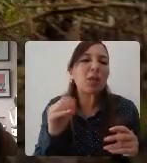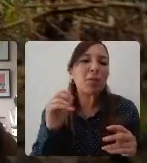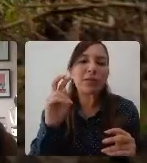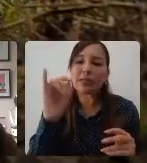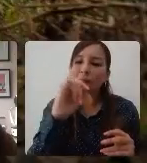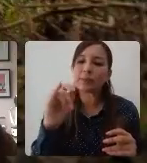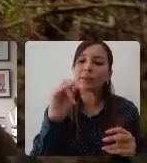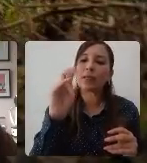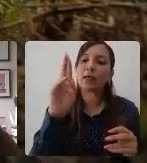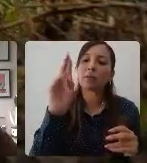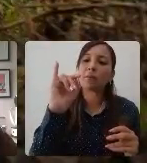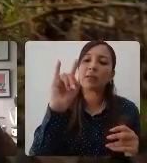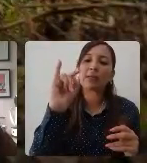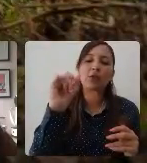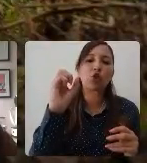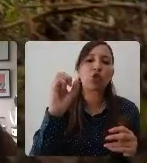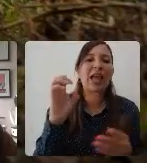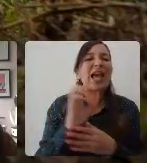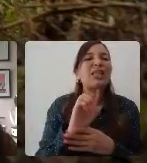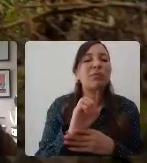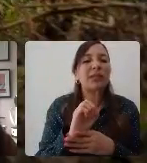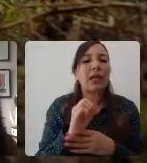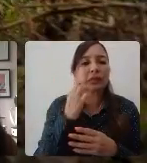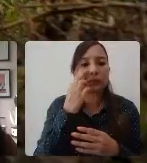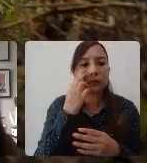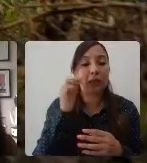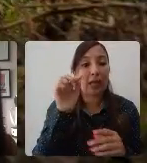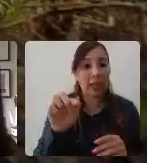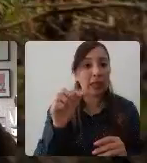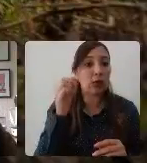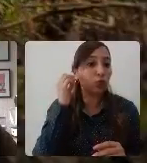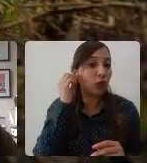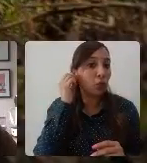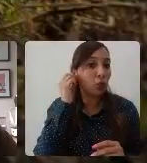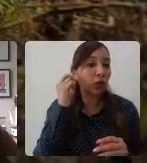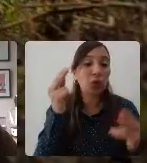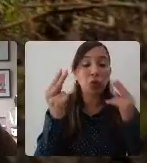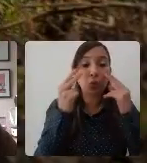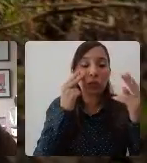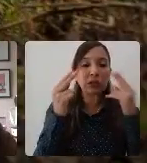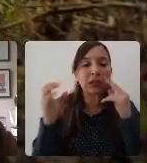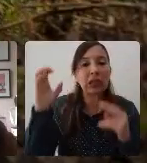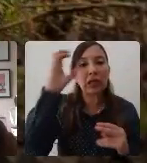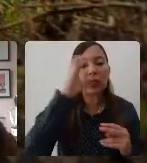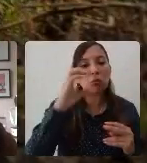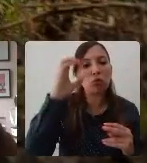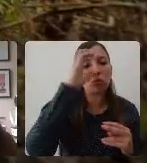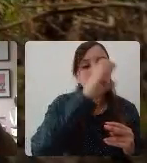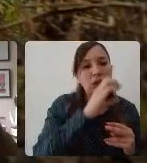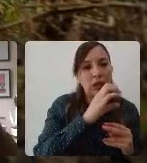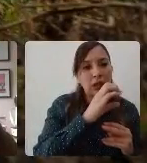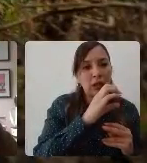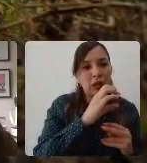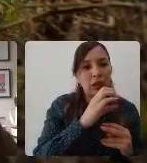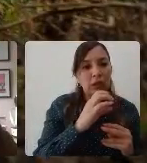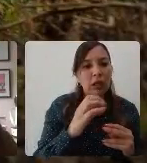turoperadores especializados y ella es una turista que normalmente está buscando opciones especializadas de